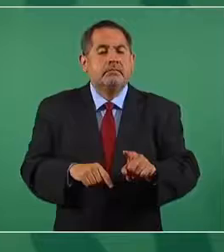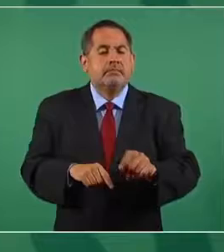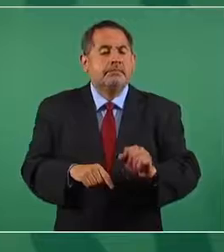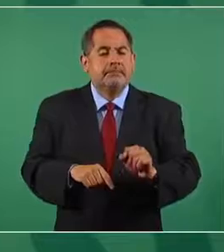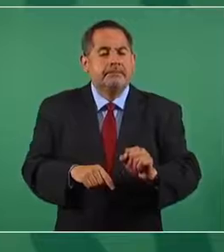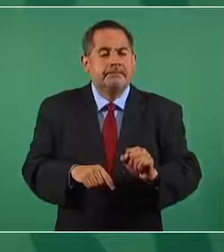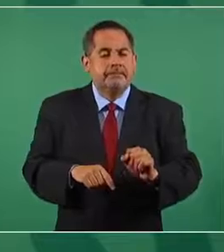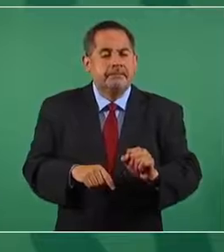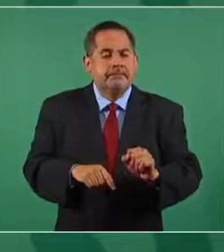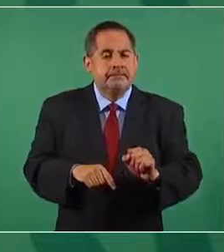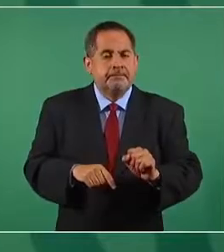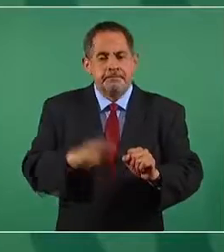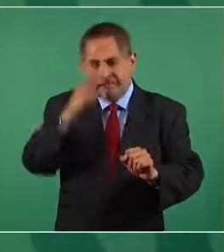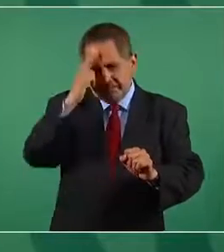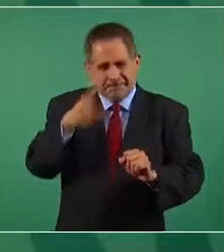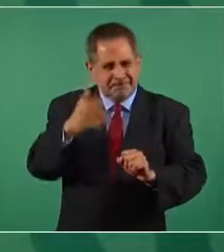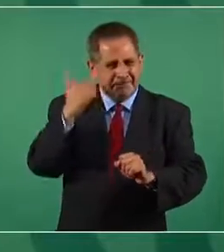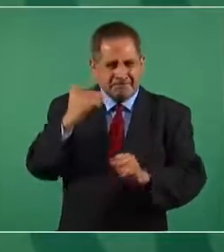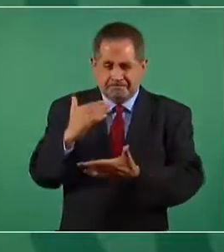se frenó,